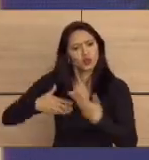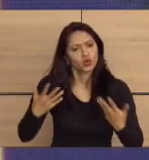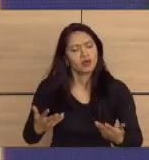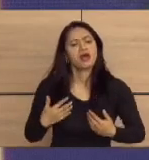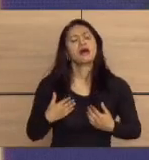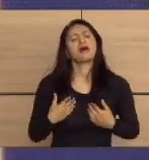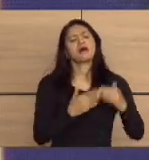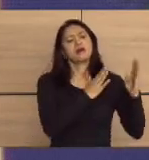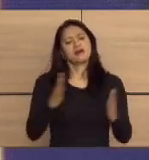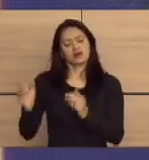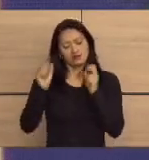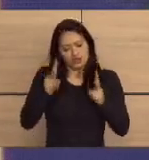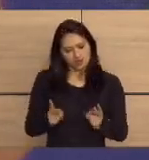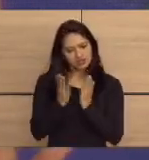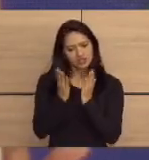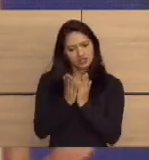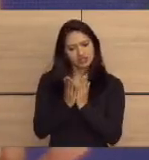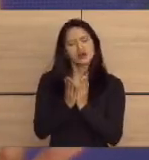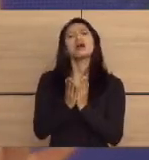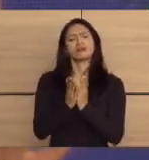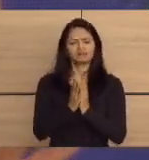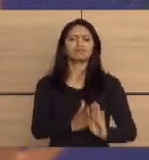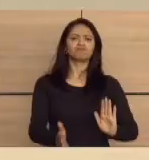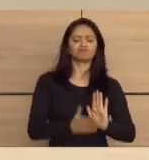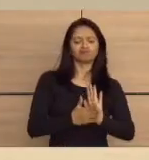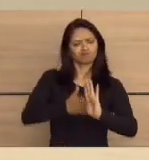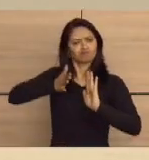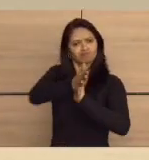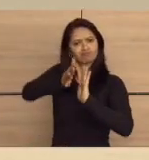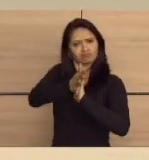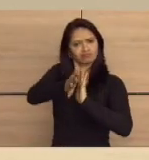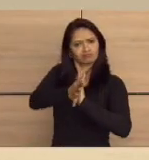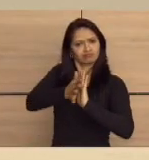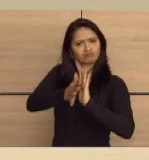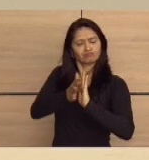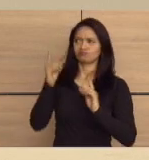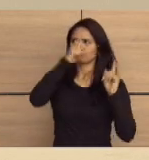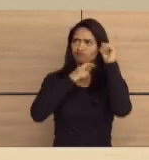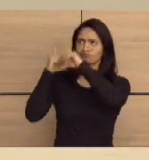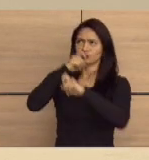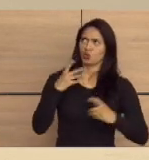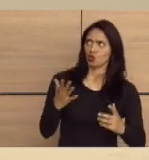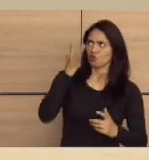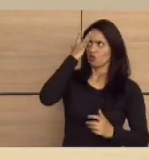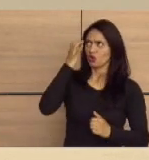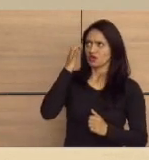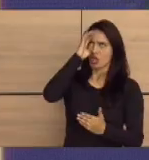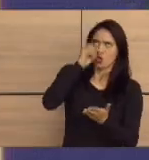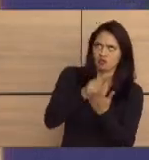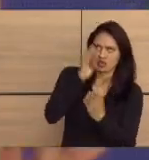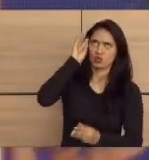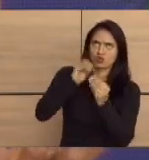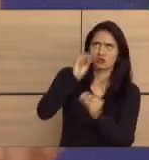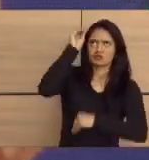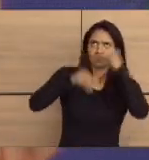ideas, el estudiante puede, con argumentos que nos da la historia, hacer una mirada crítica de esto que está pasando. O sea, no se trata